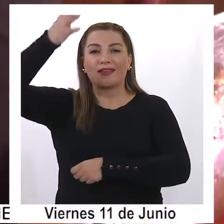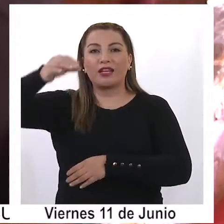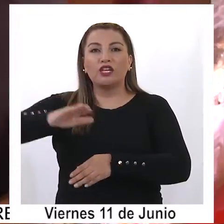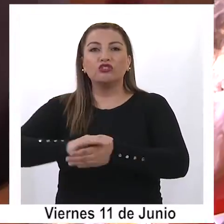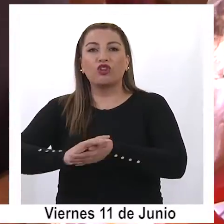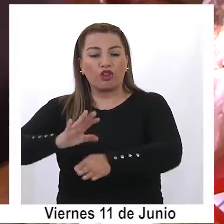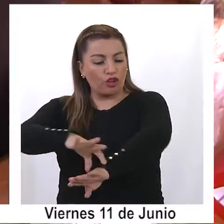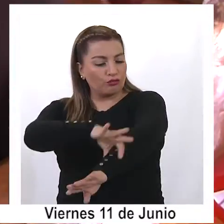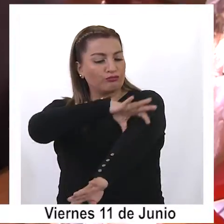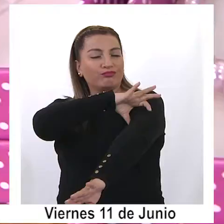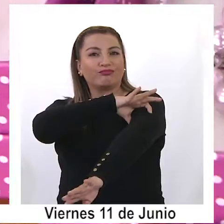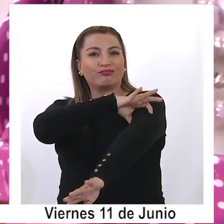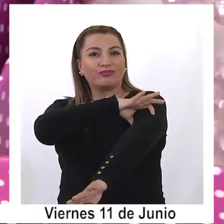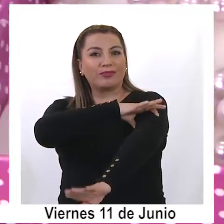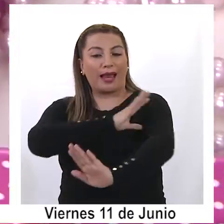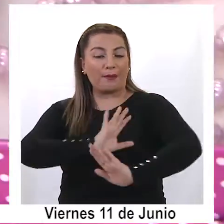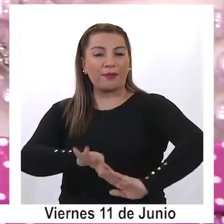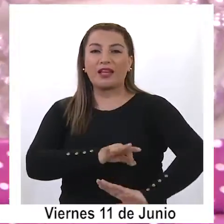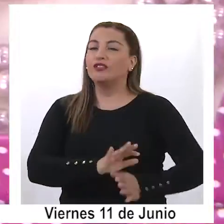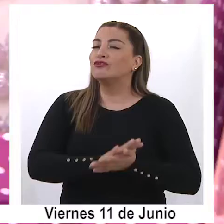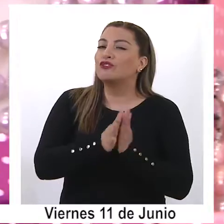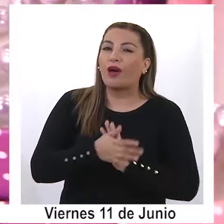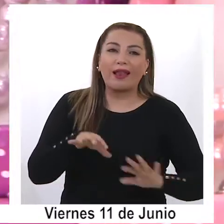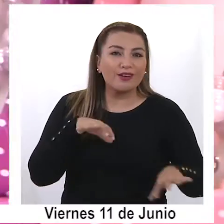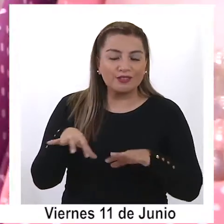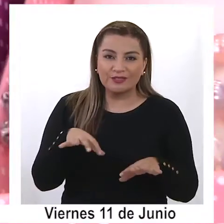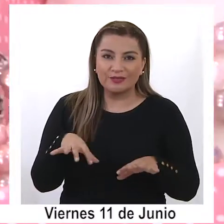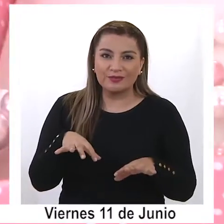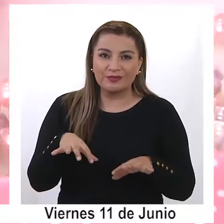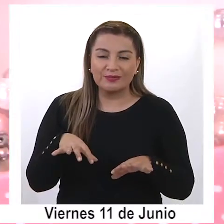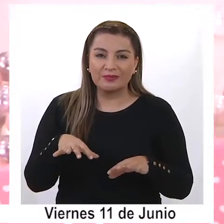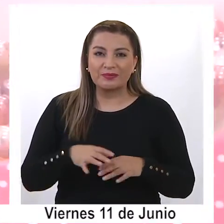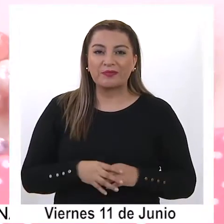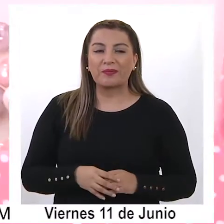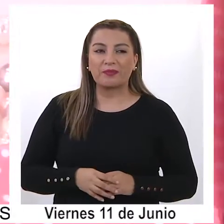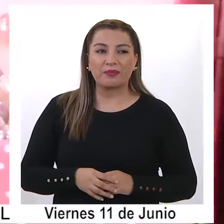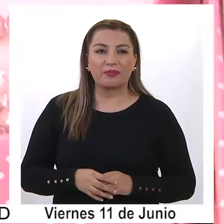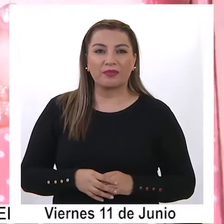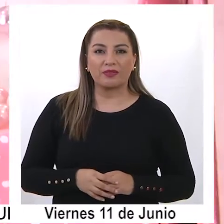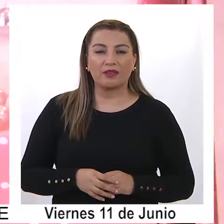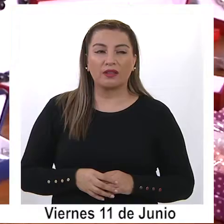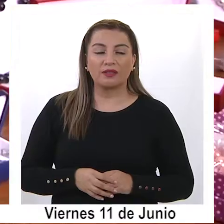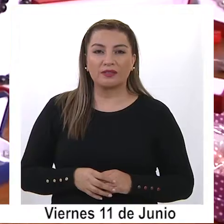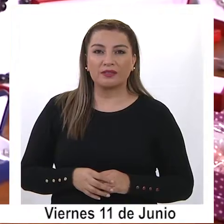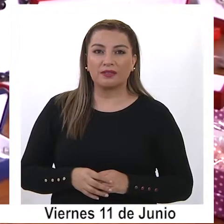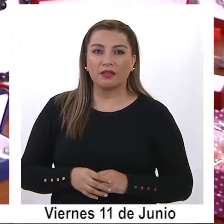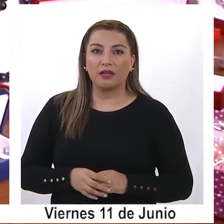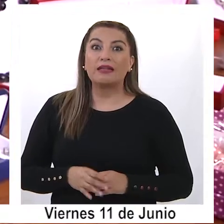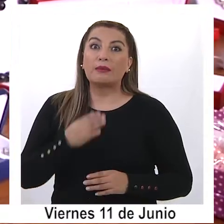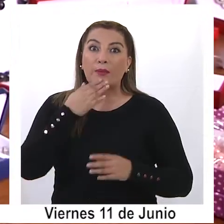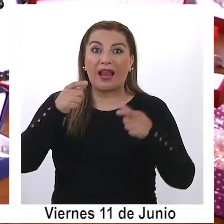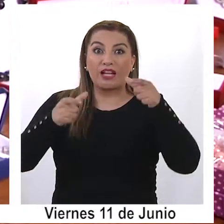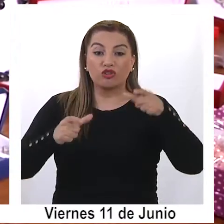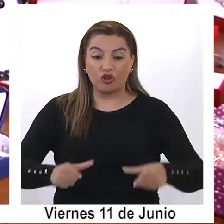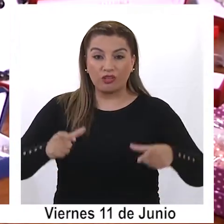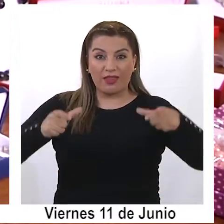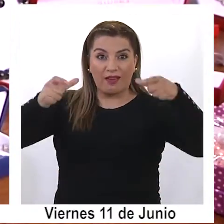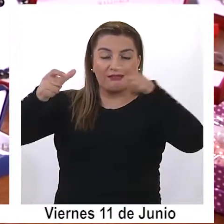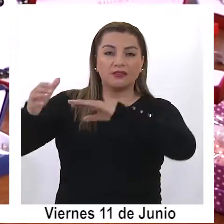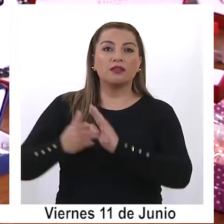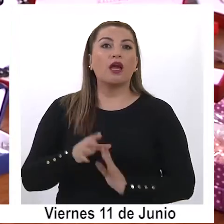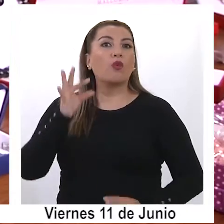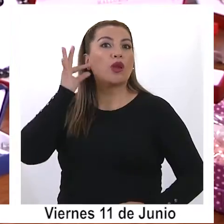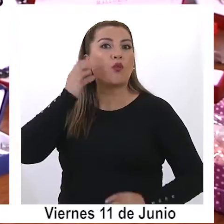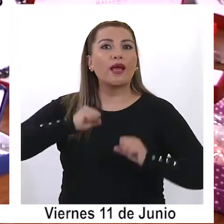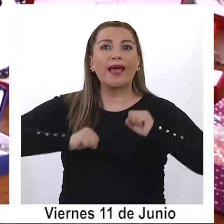y todo lo que lleva en sí. Y bueno, y tú ves, eso todo lo que es para adorno de las tortas. Como